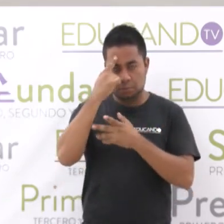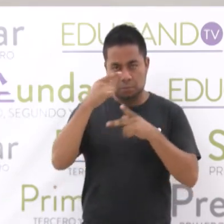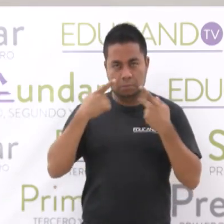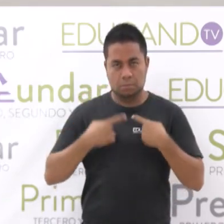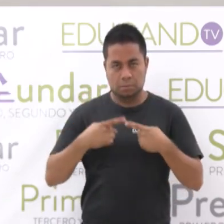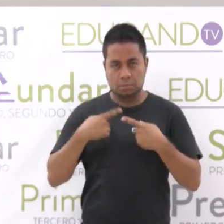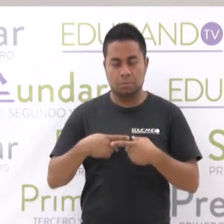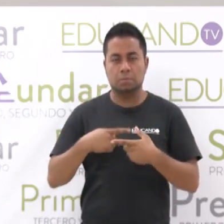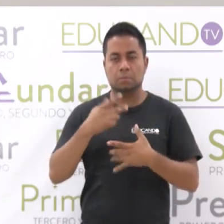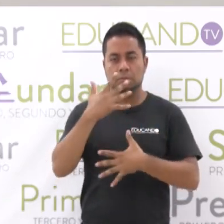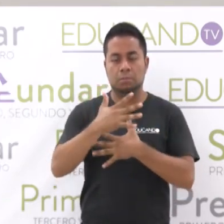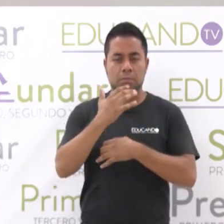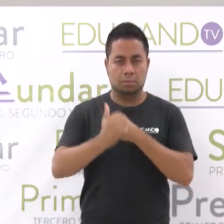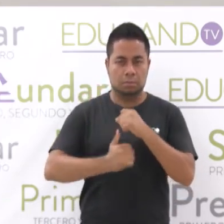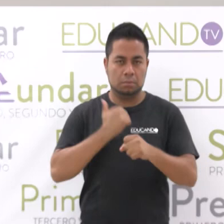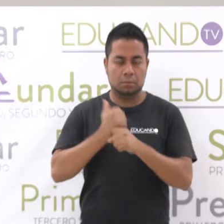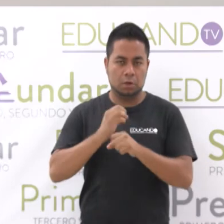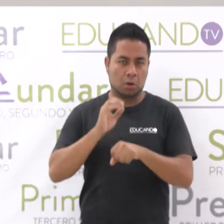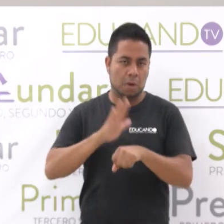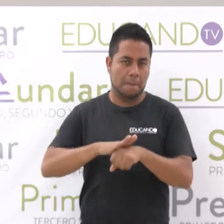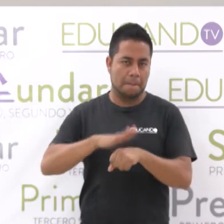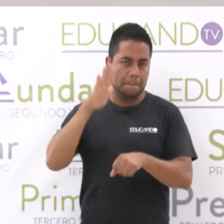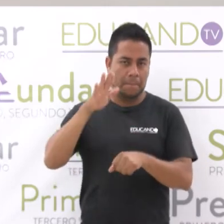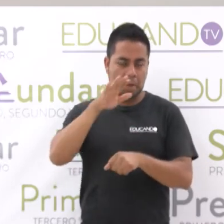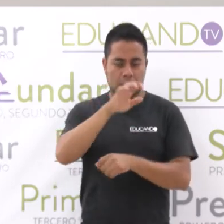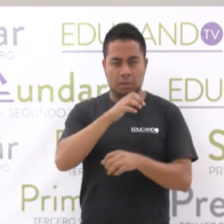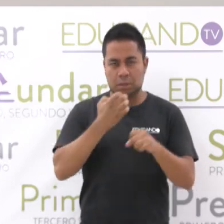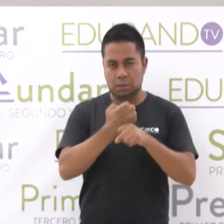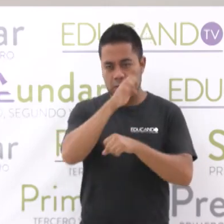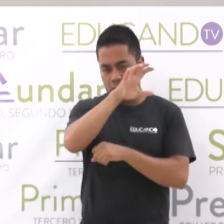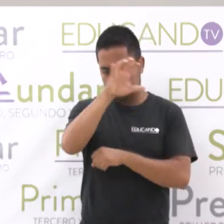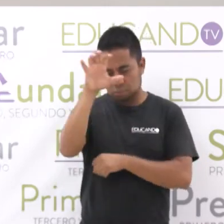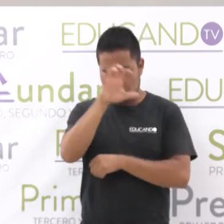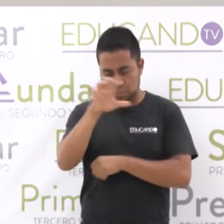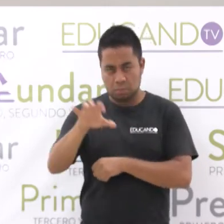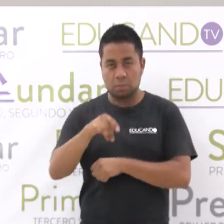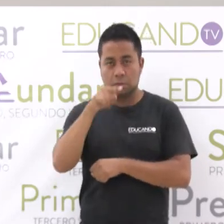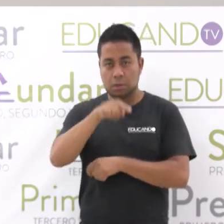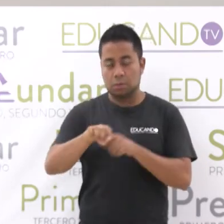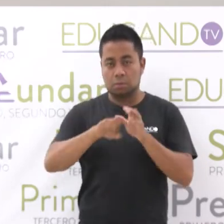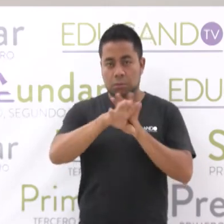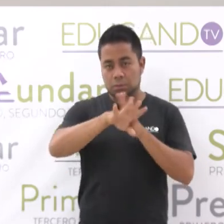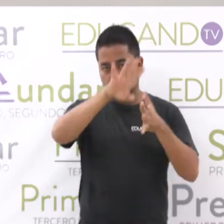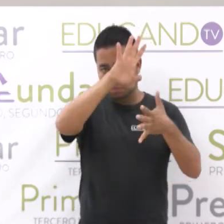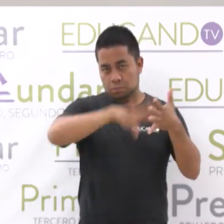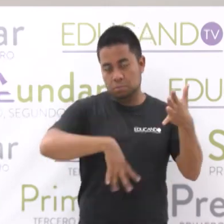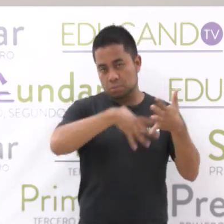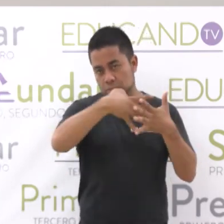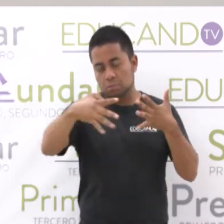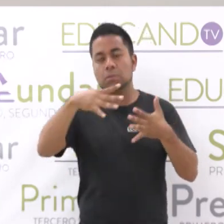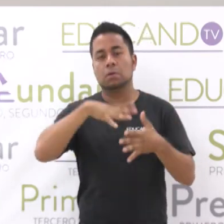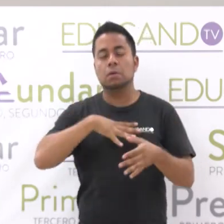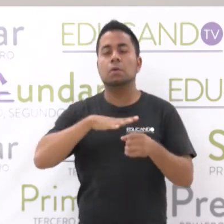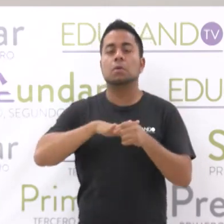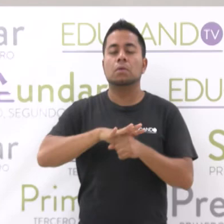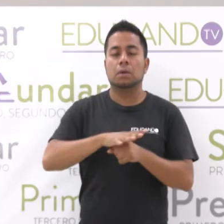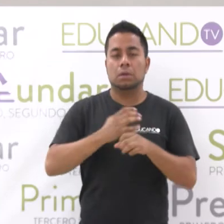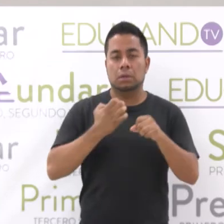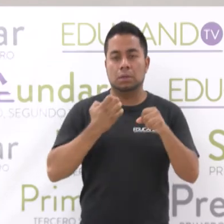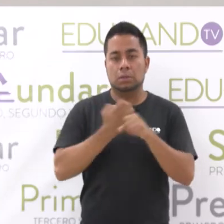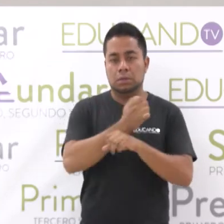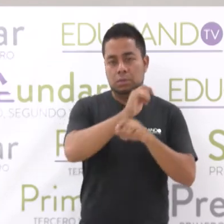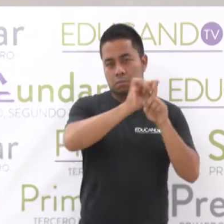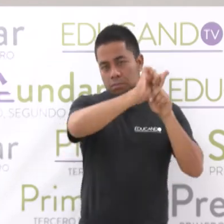de 15 años y más por entidad federativa. En esta tabla están todos los estados de